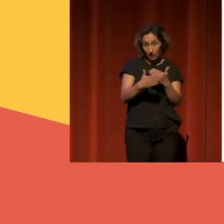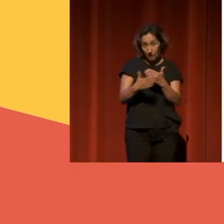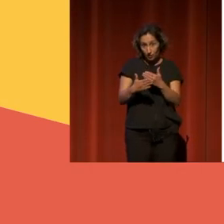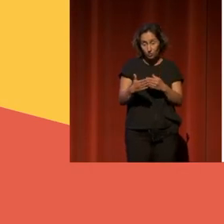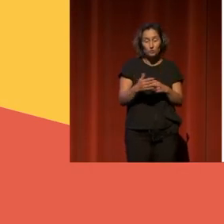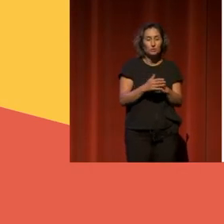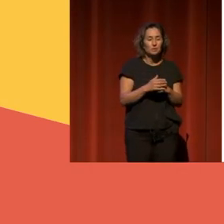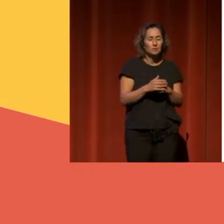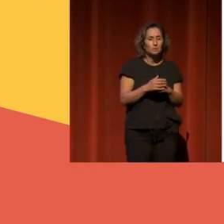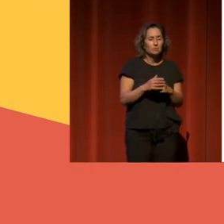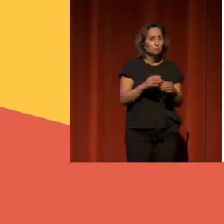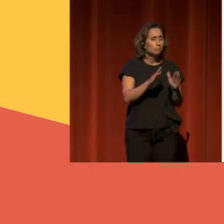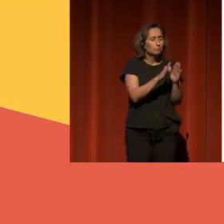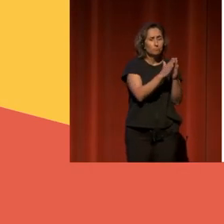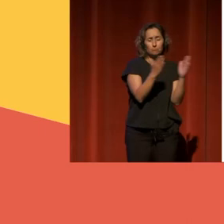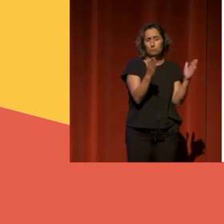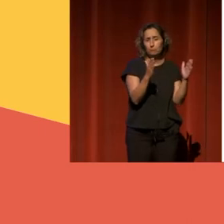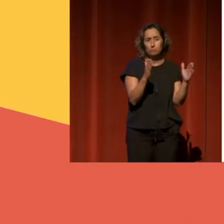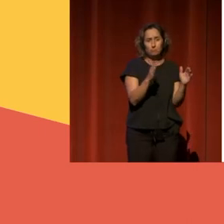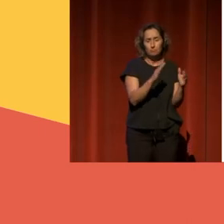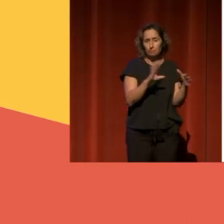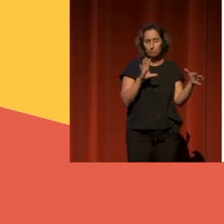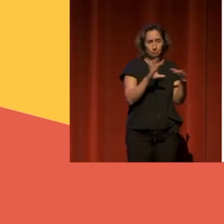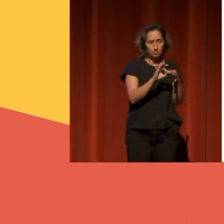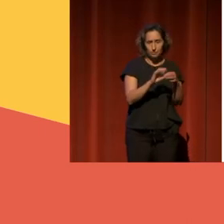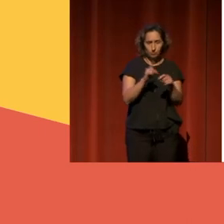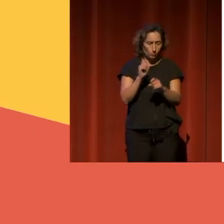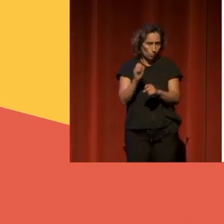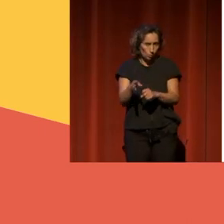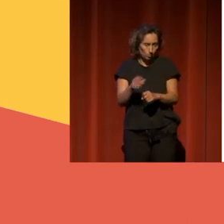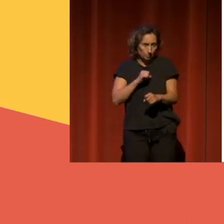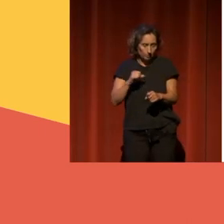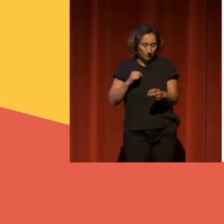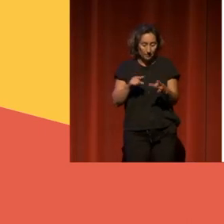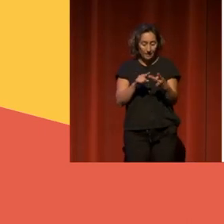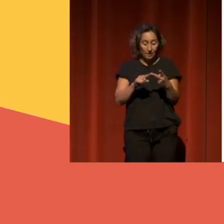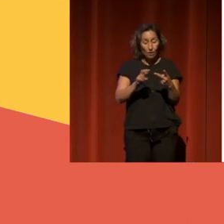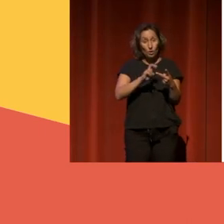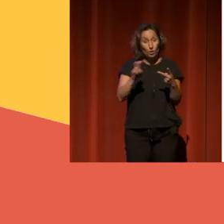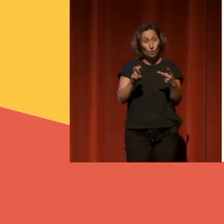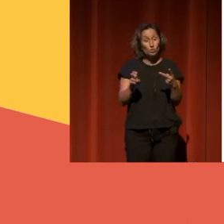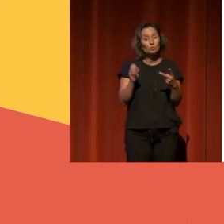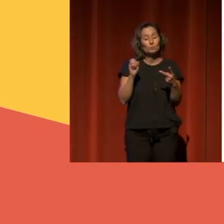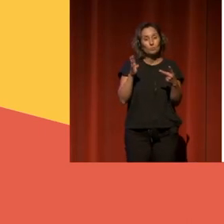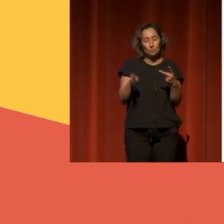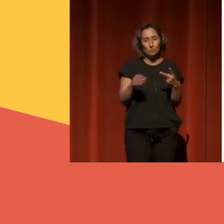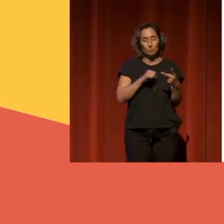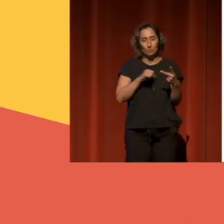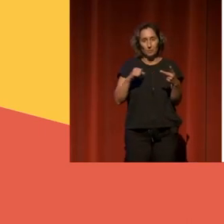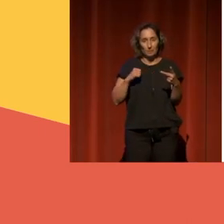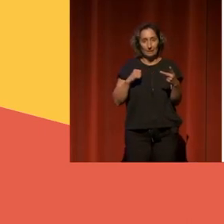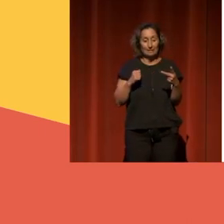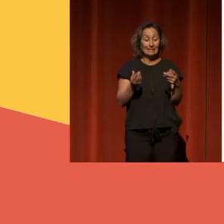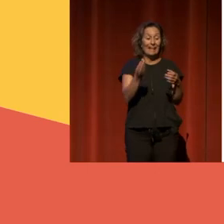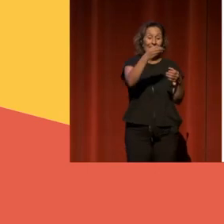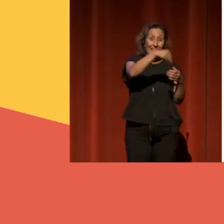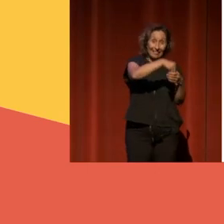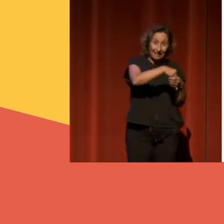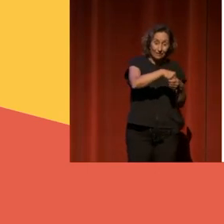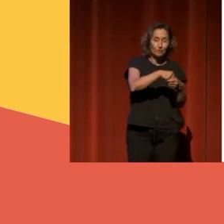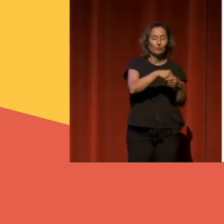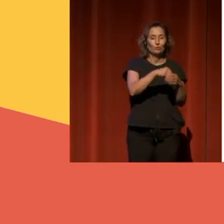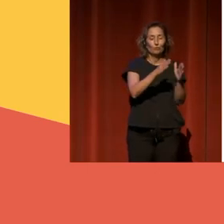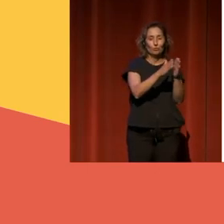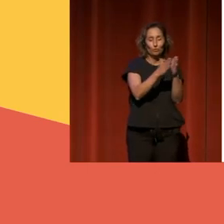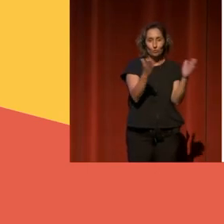a una biblioteca. Y un punto curioso, Aragón es una empresa privada que lleva también los clubs de lectura en las bibliotecas públicas de Anso,